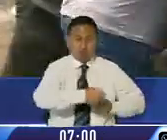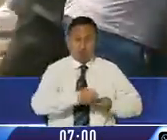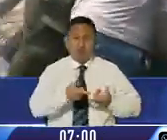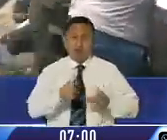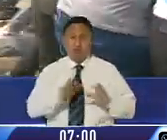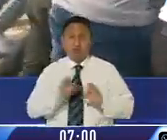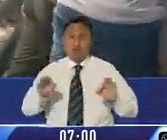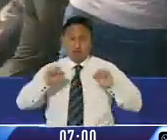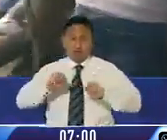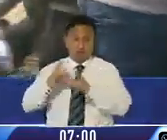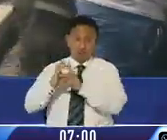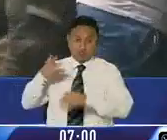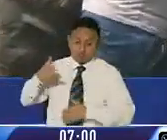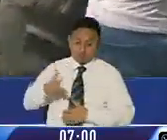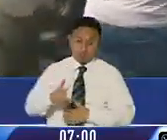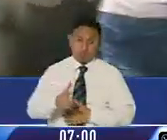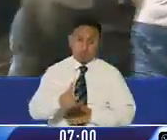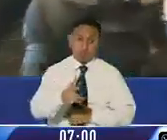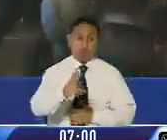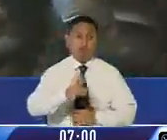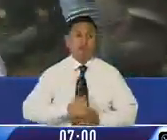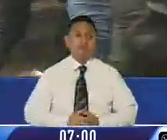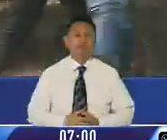tramos la carretera.